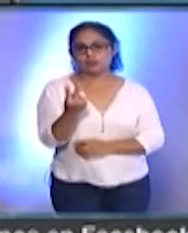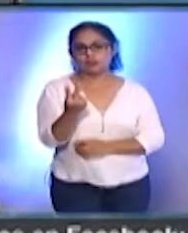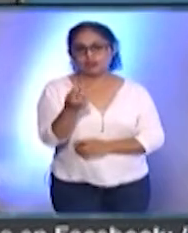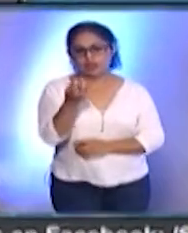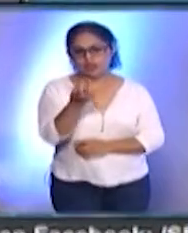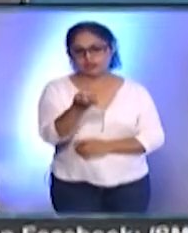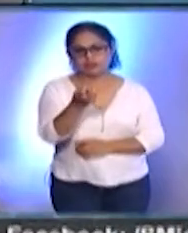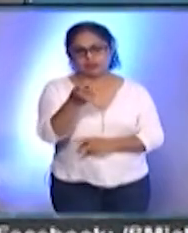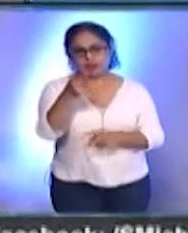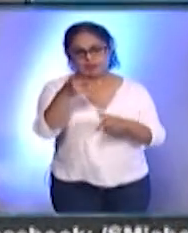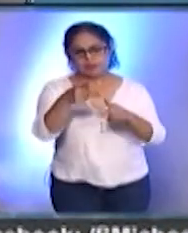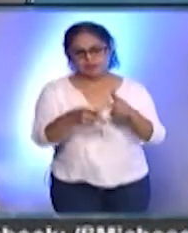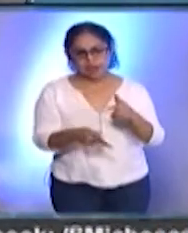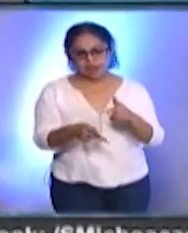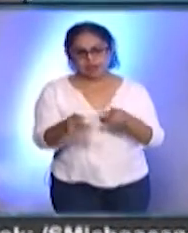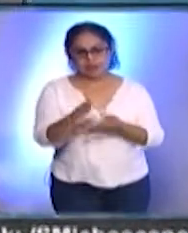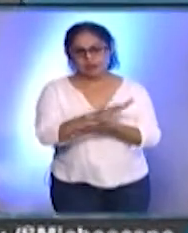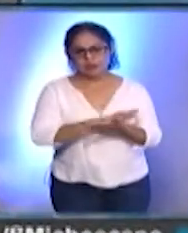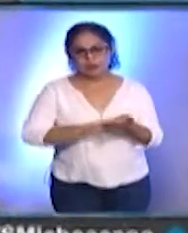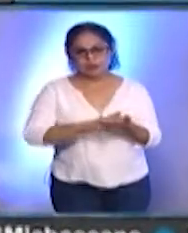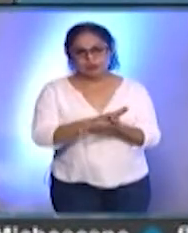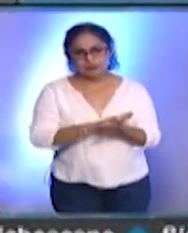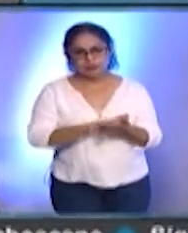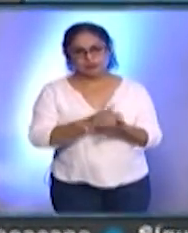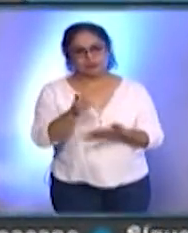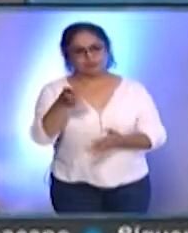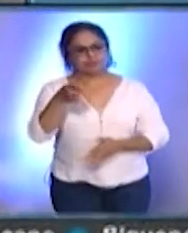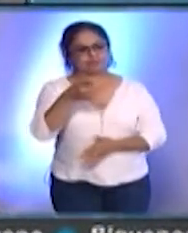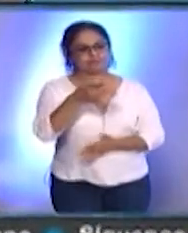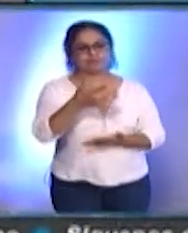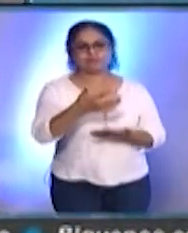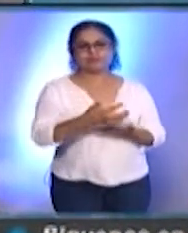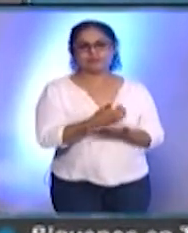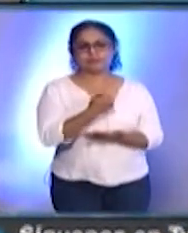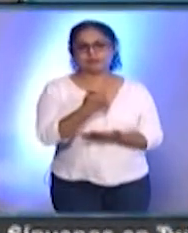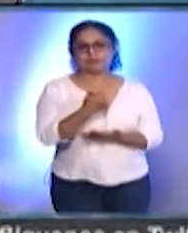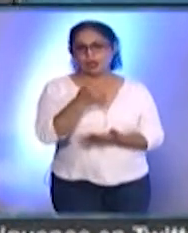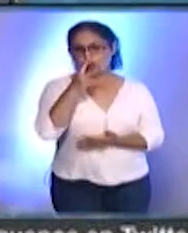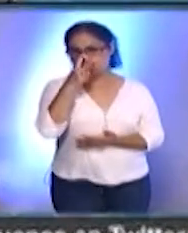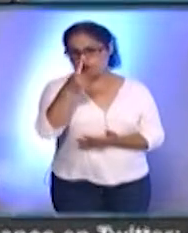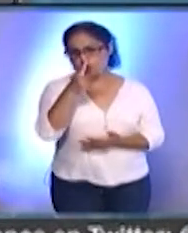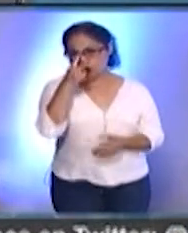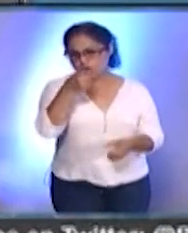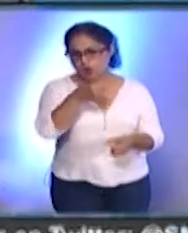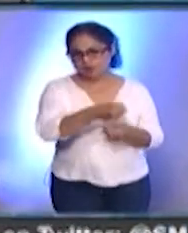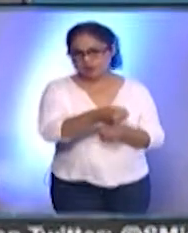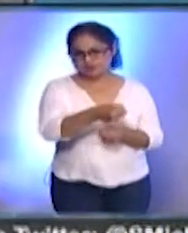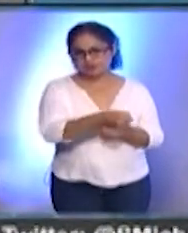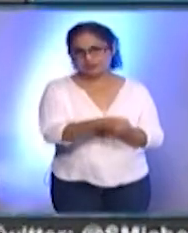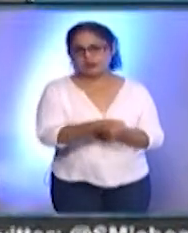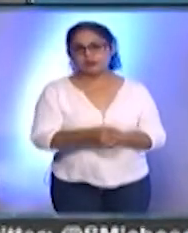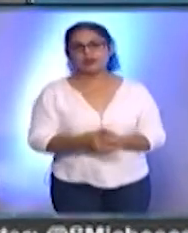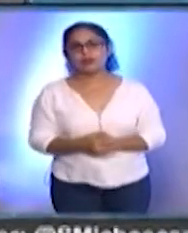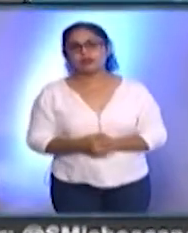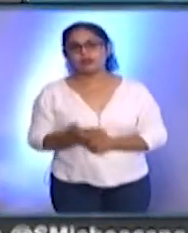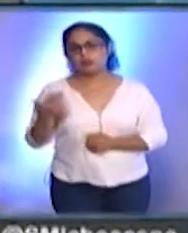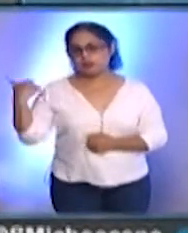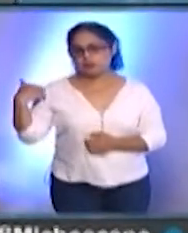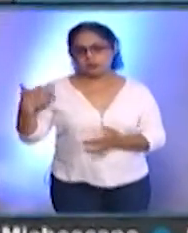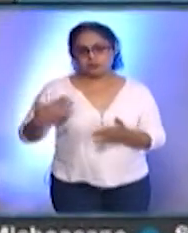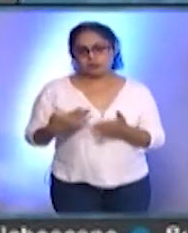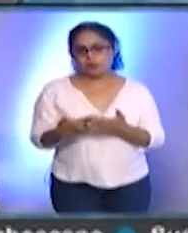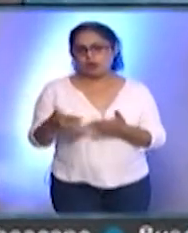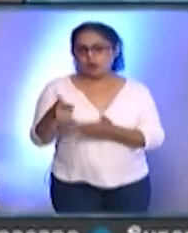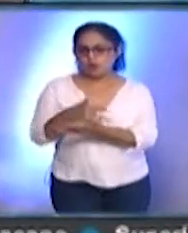de exterminio, de conquista, de violencia traída desde otros